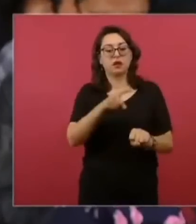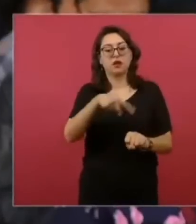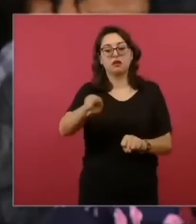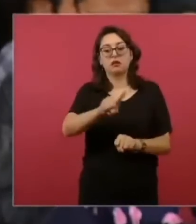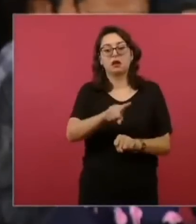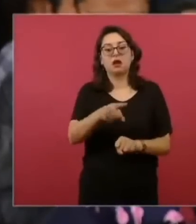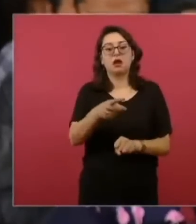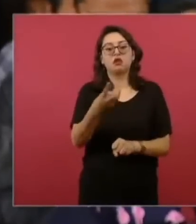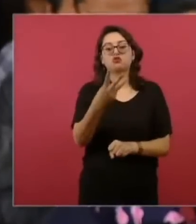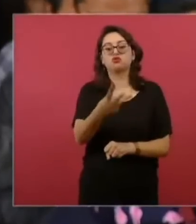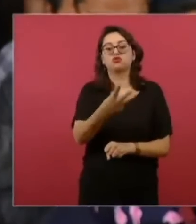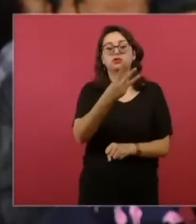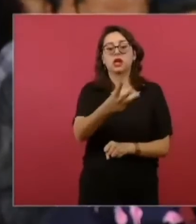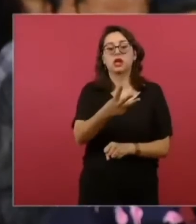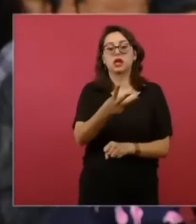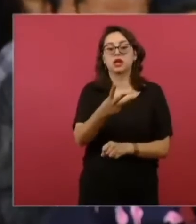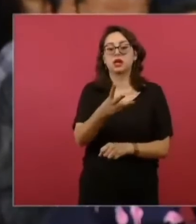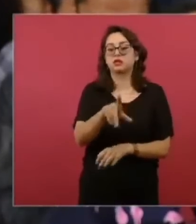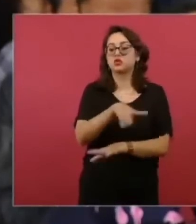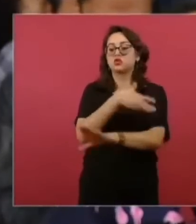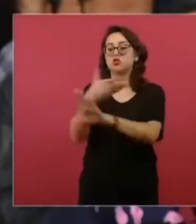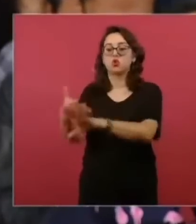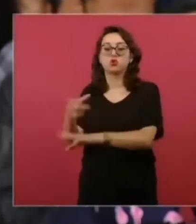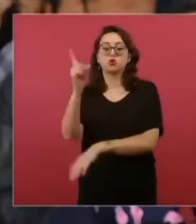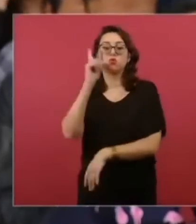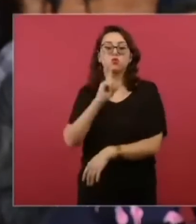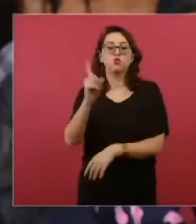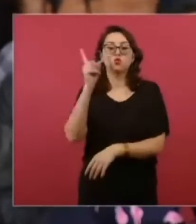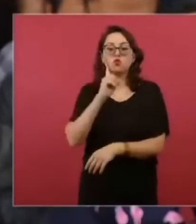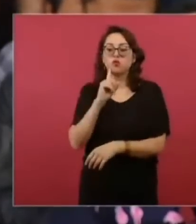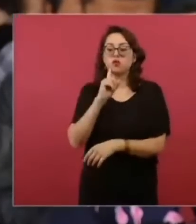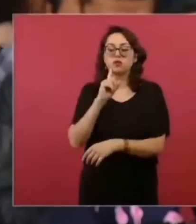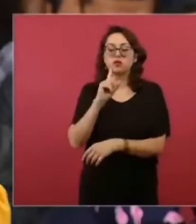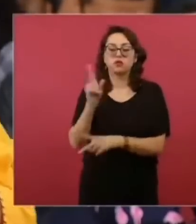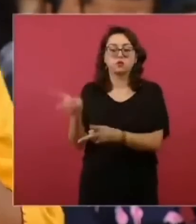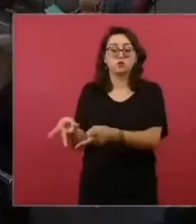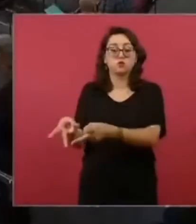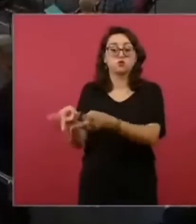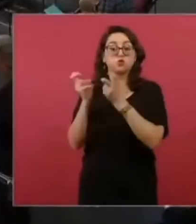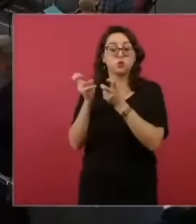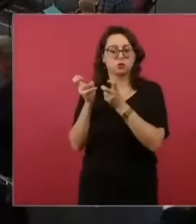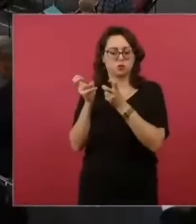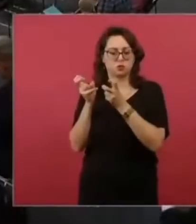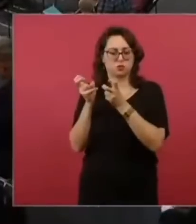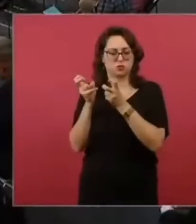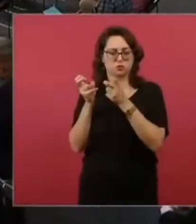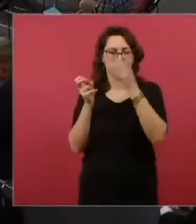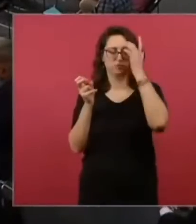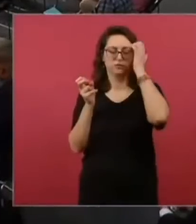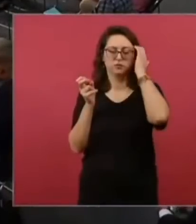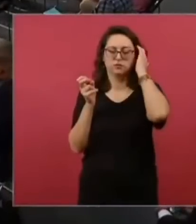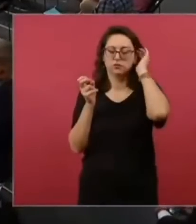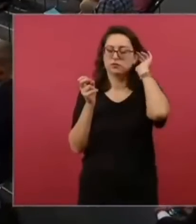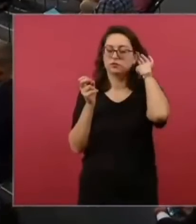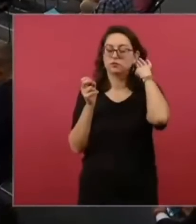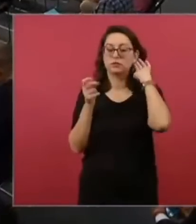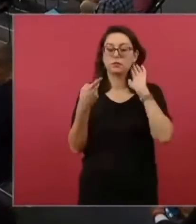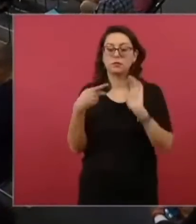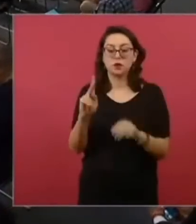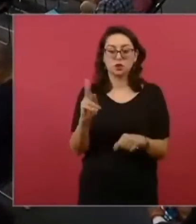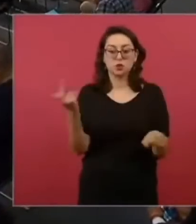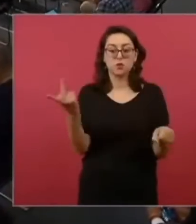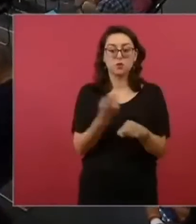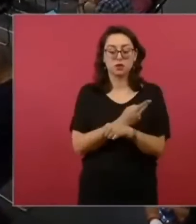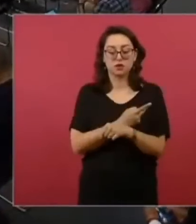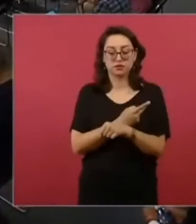con lujo de violencia con agravio a una mujer. Pero aquí va lo interesante del caso, porque el que estaba en el MP en ese